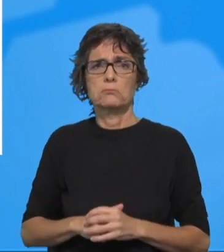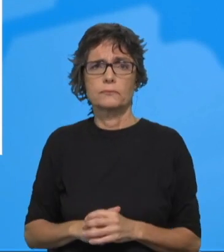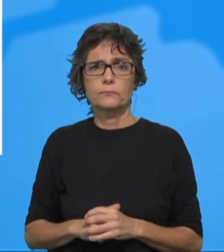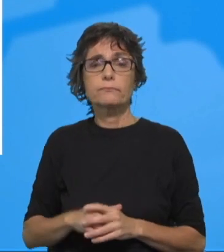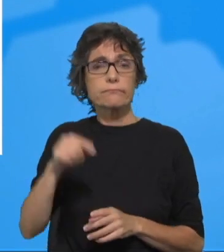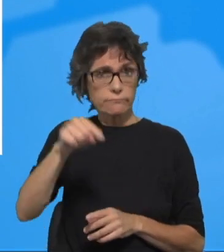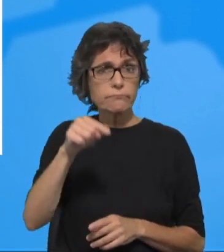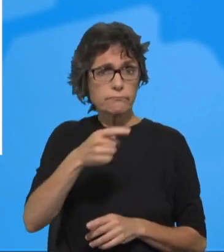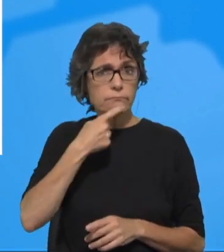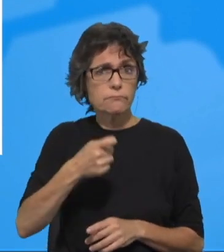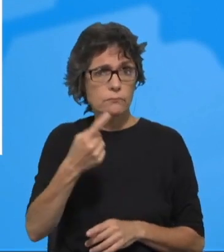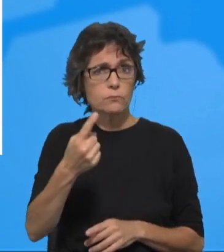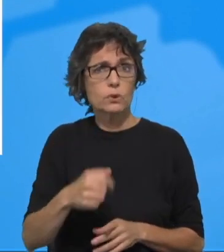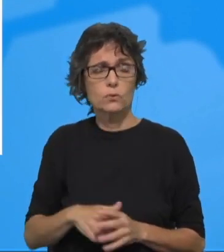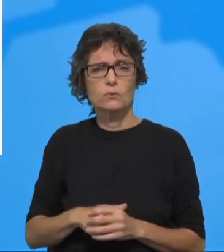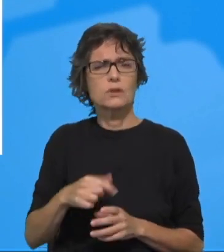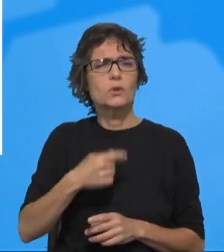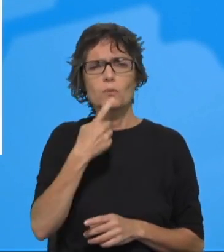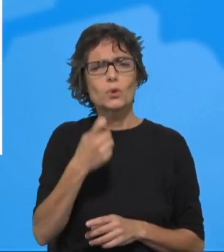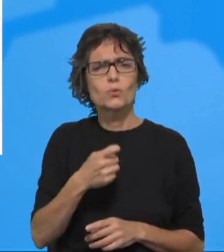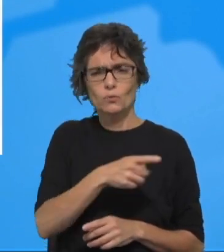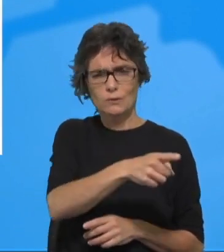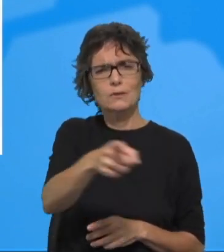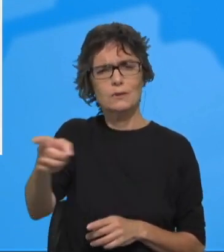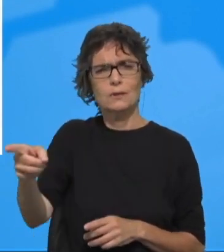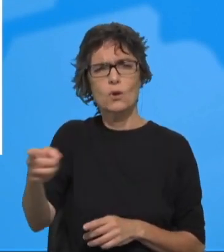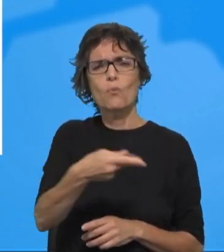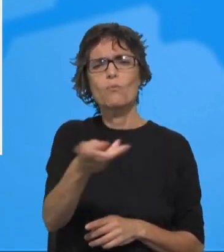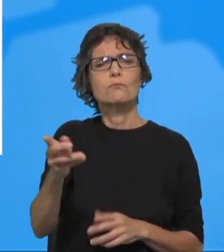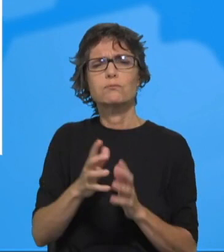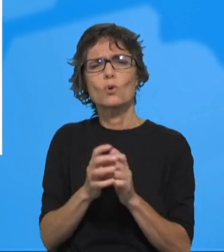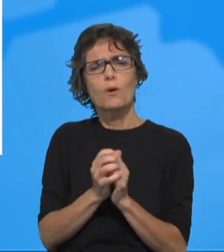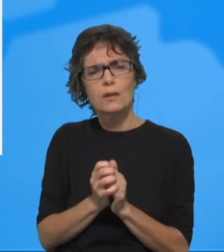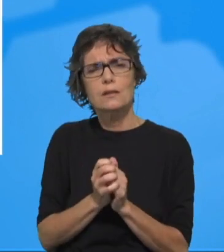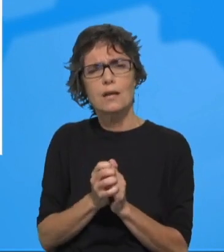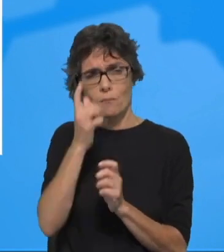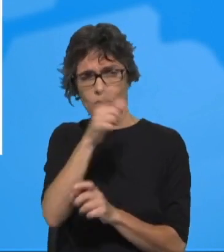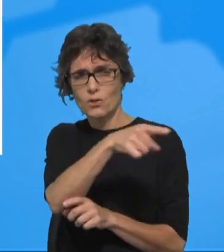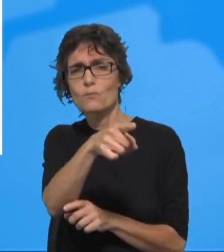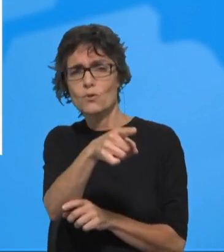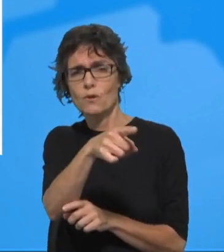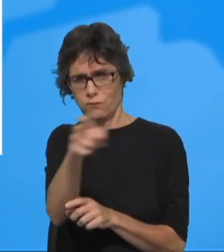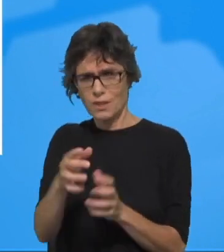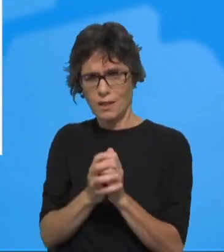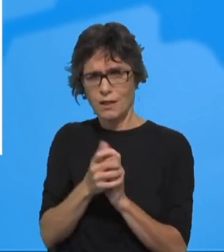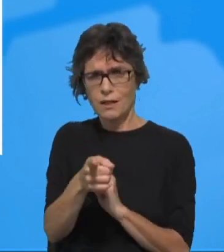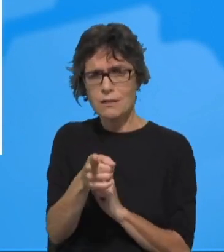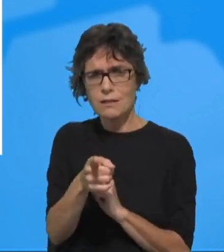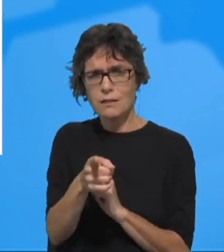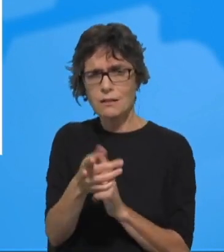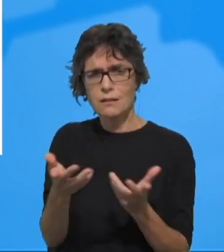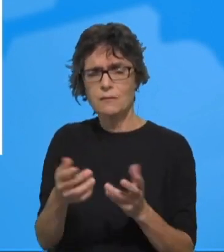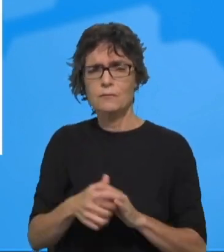Les hago una pregunta. ¿Cuántos de ustedes rezan por los cristianos que son perseguidos?